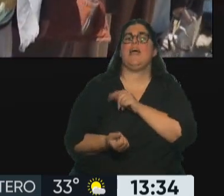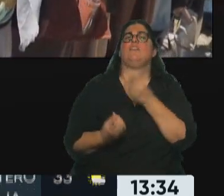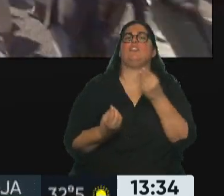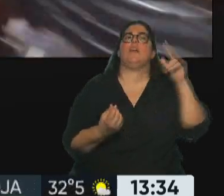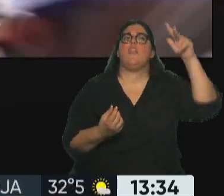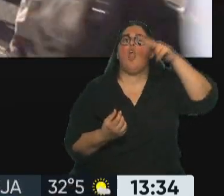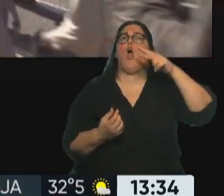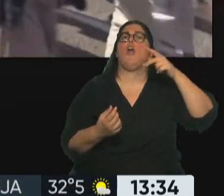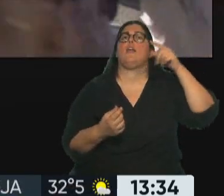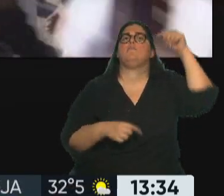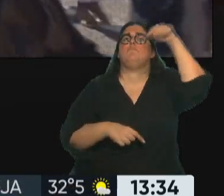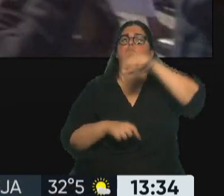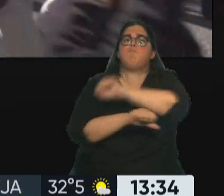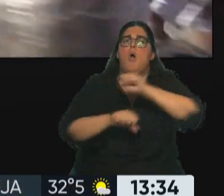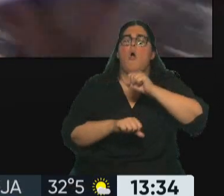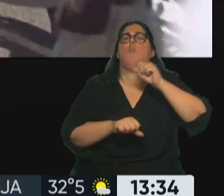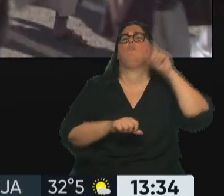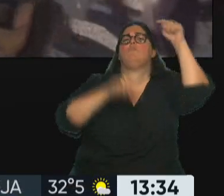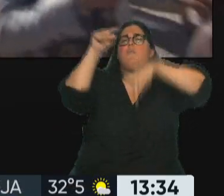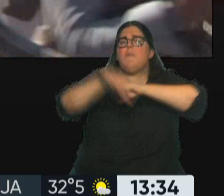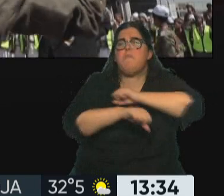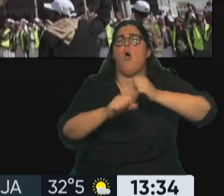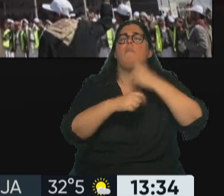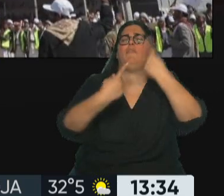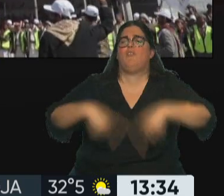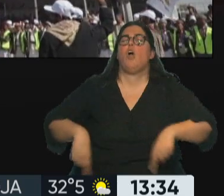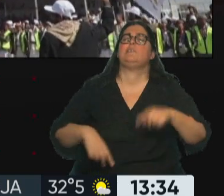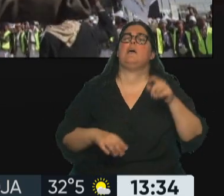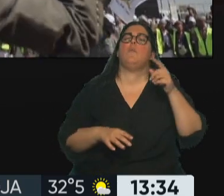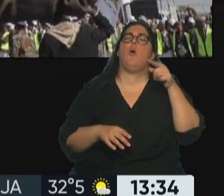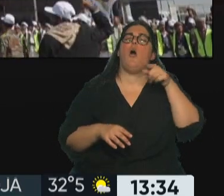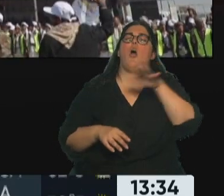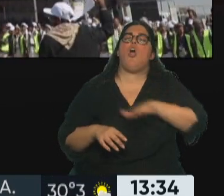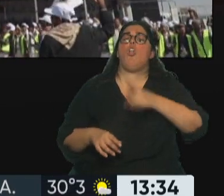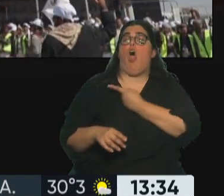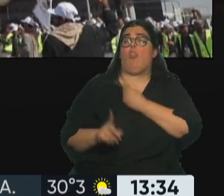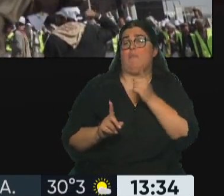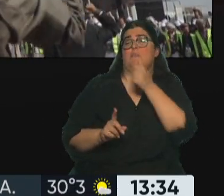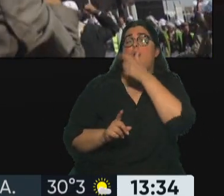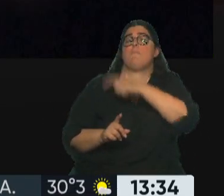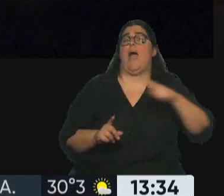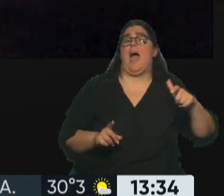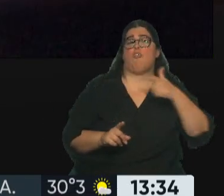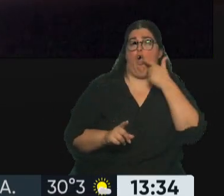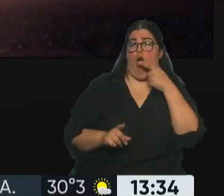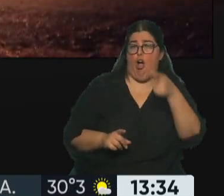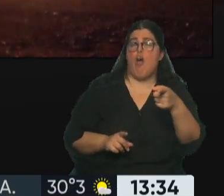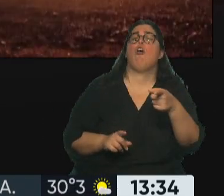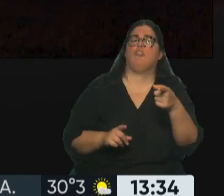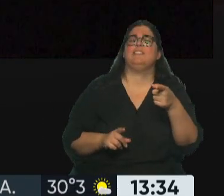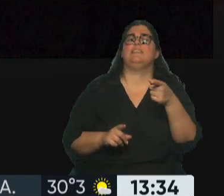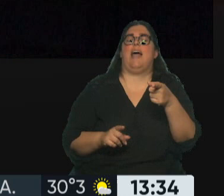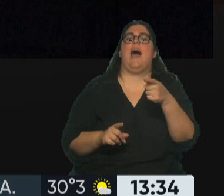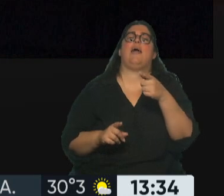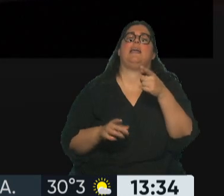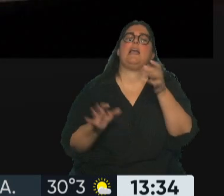realizan operaciones en lo que es una circulación estratégica para el comercio mundial marítimo que ocurre como mostrábamos recién en los mapas